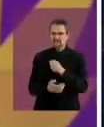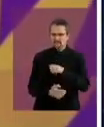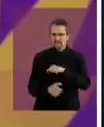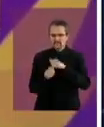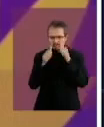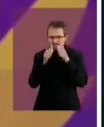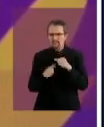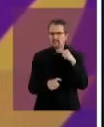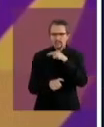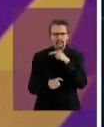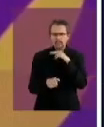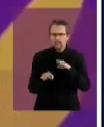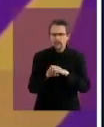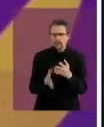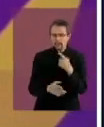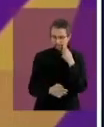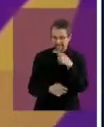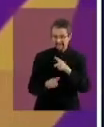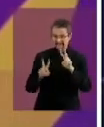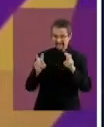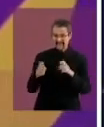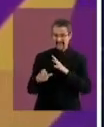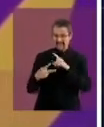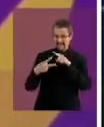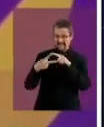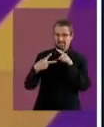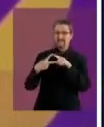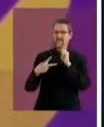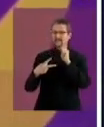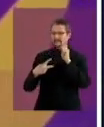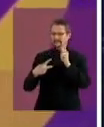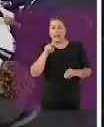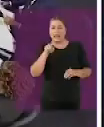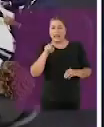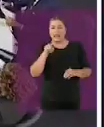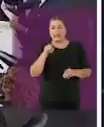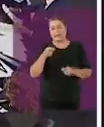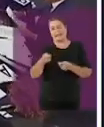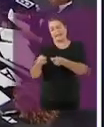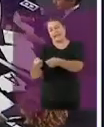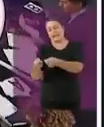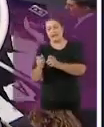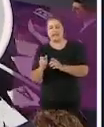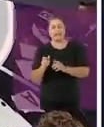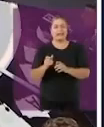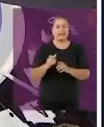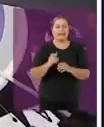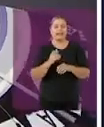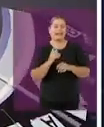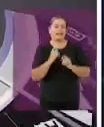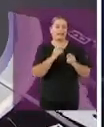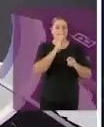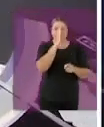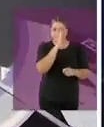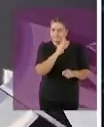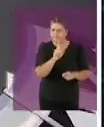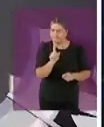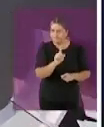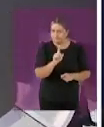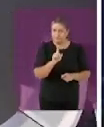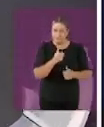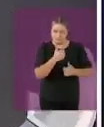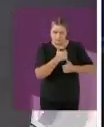debate de ayer tan malo que fue con tan pocas propuestas y tan mal planteadas y con tantas agresiones vaya a